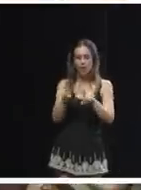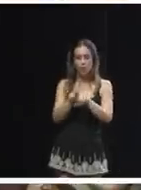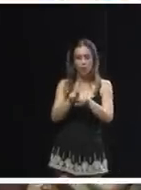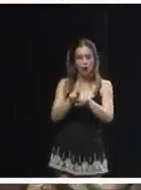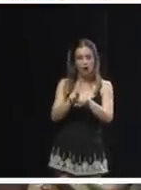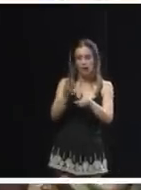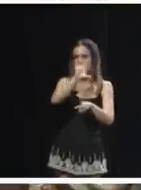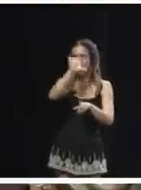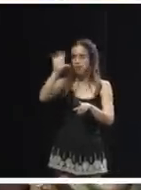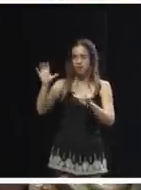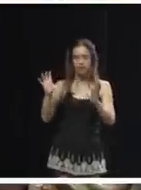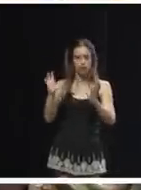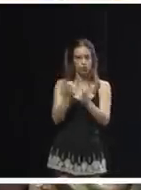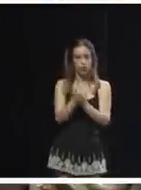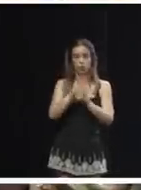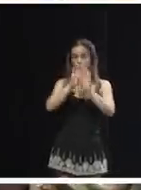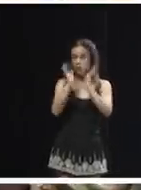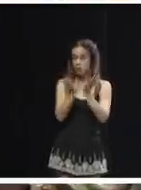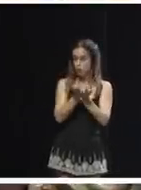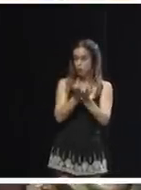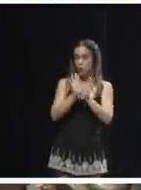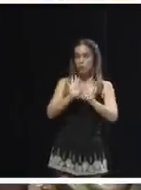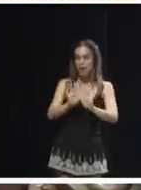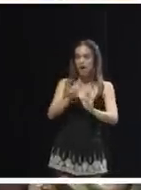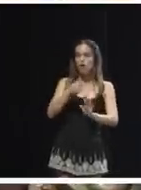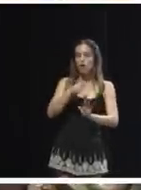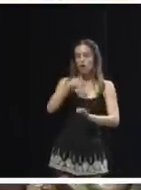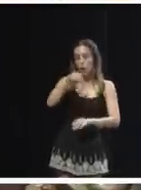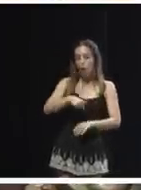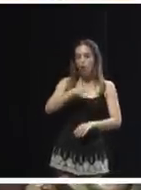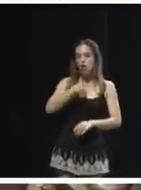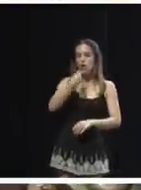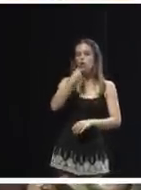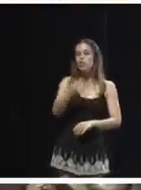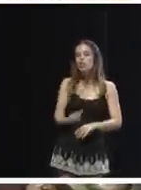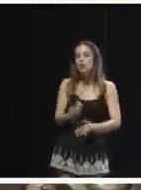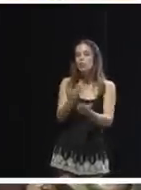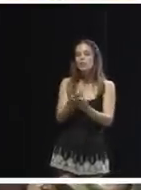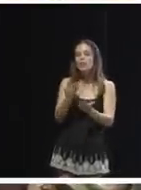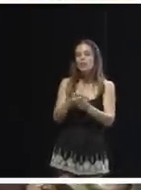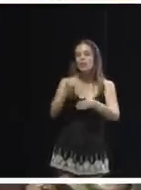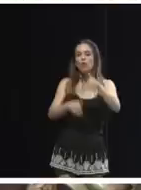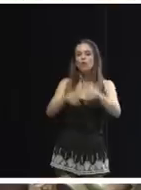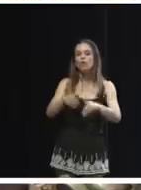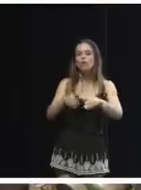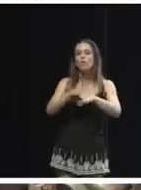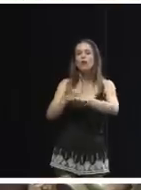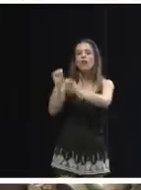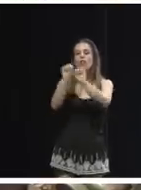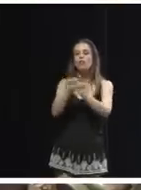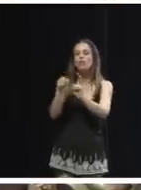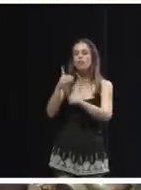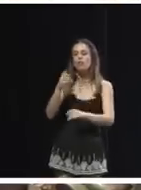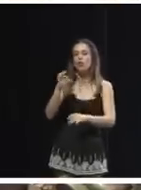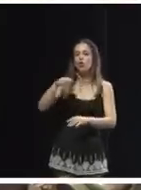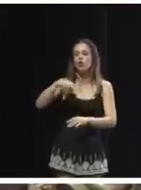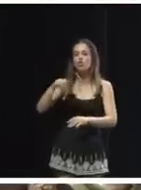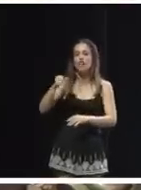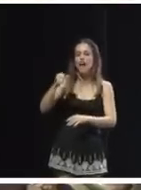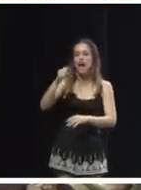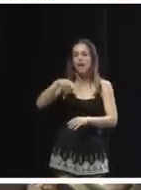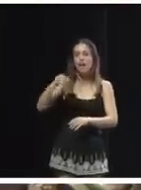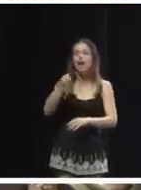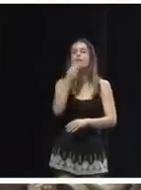mundo. Pero lo digo además hoy, pidiendo el voto, para que salgamos a defender Doñana. Señor Moreno